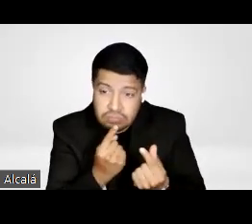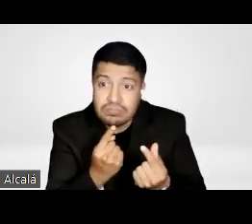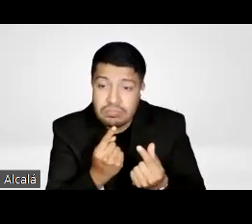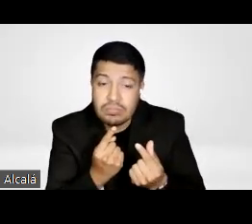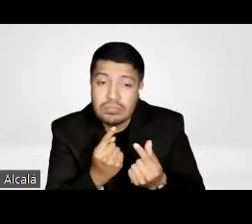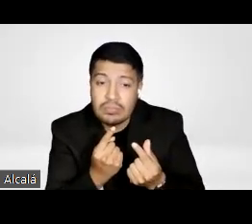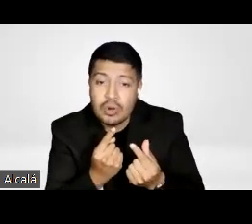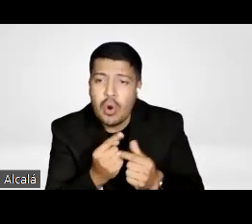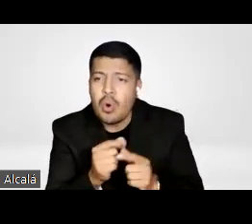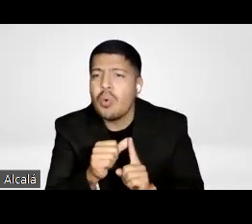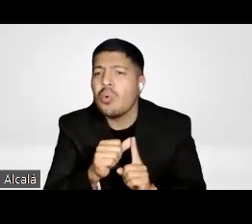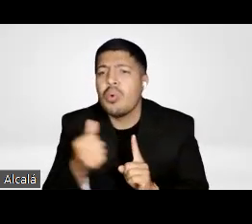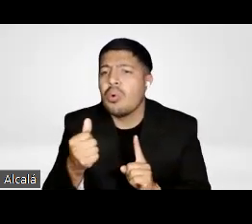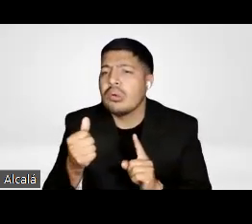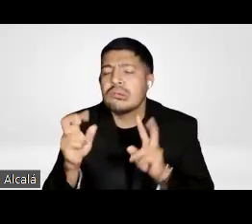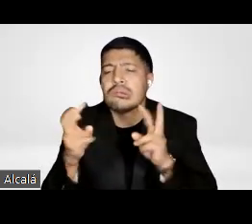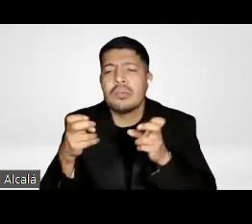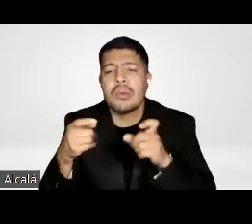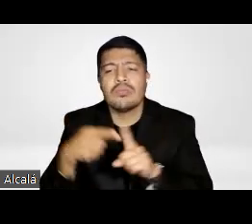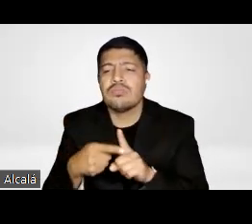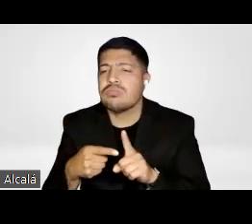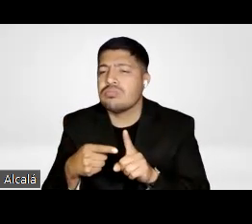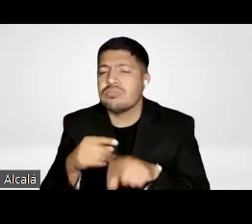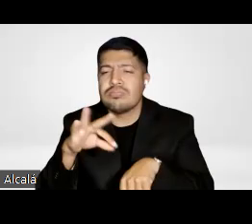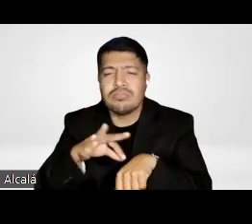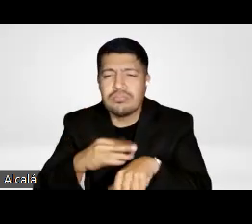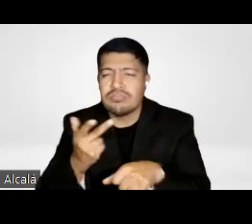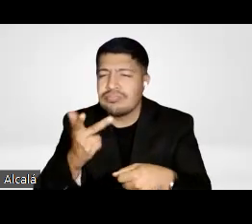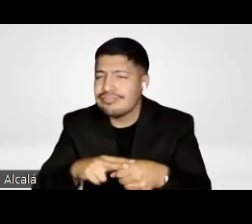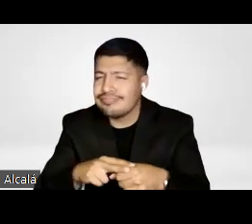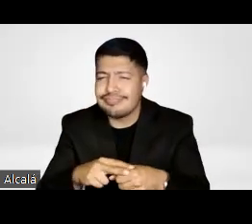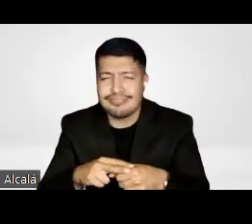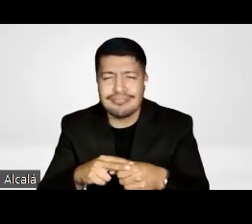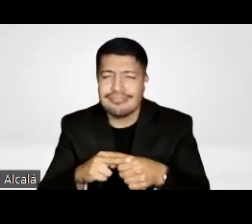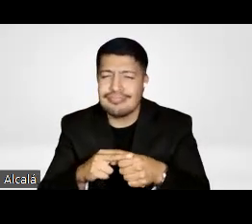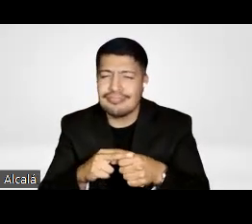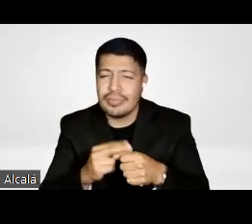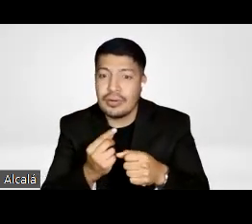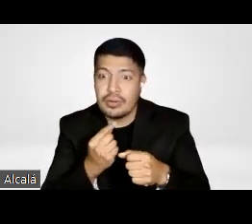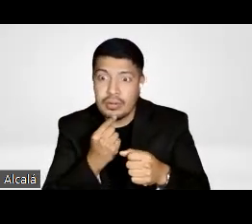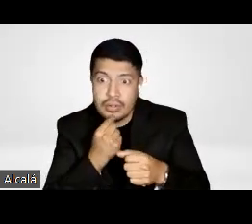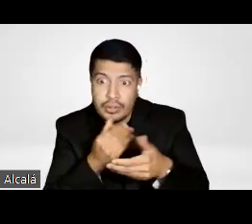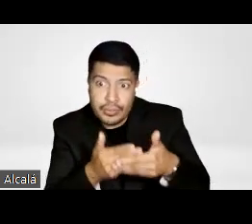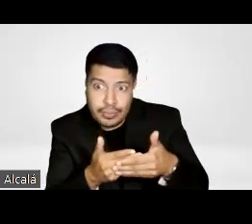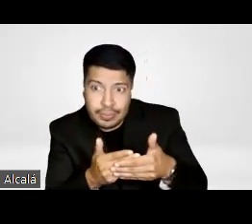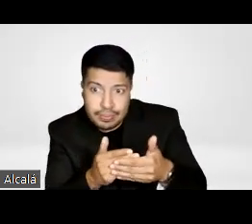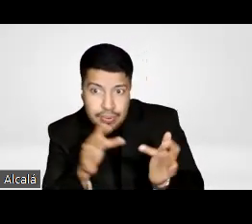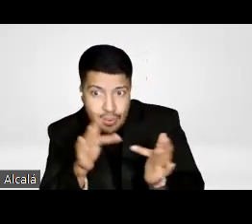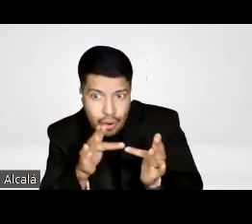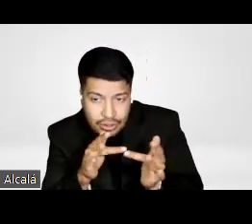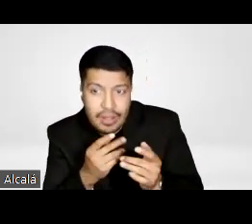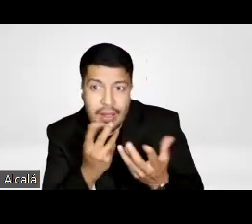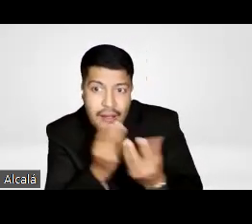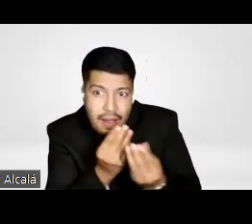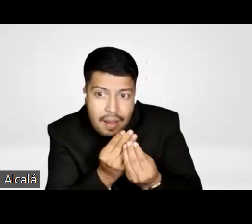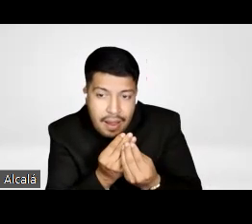en contacto con estos bebés debe de poder hacer este diagnóstico porque muchas veces